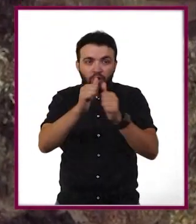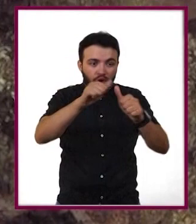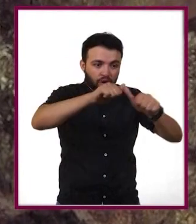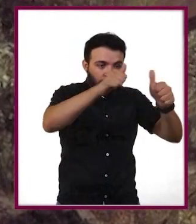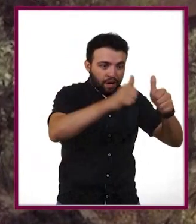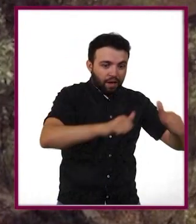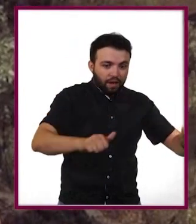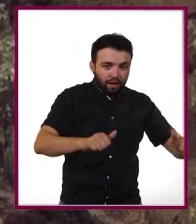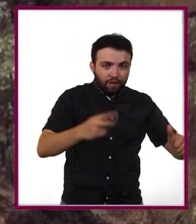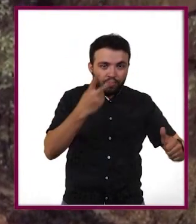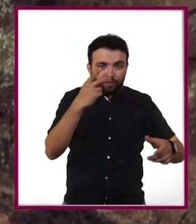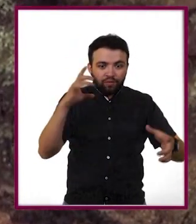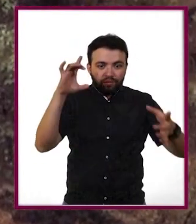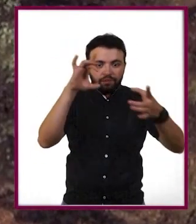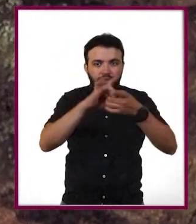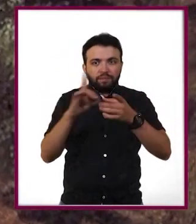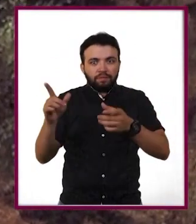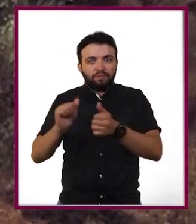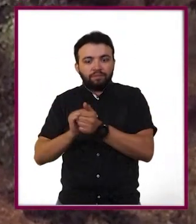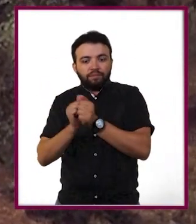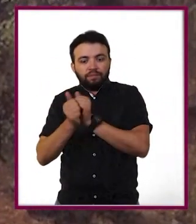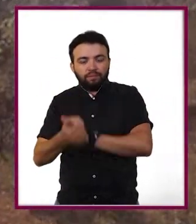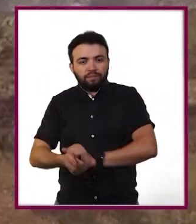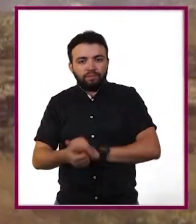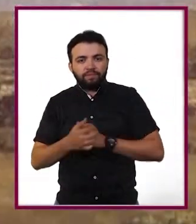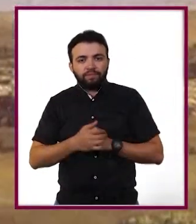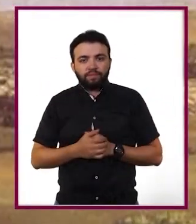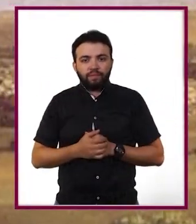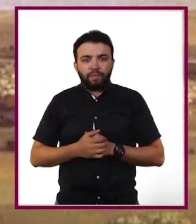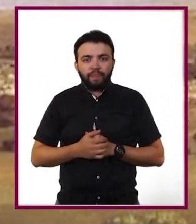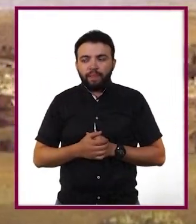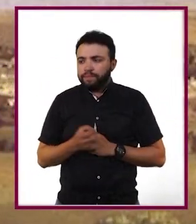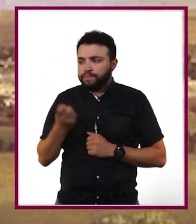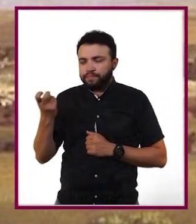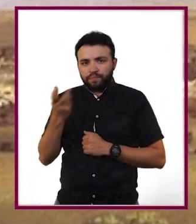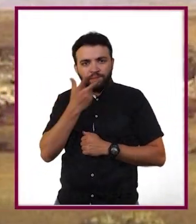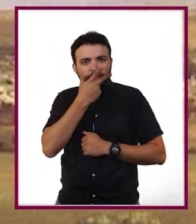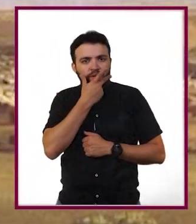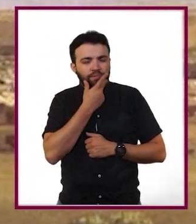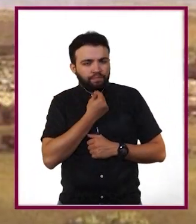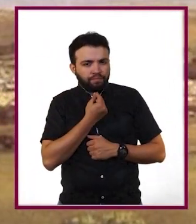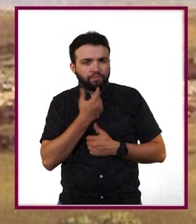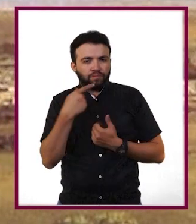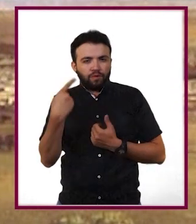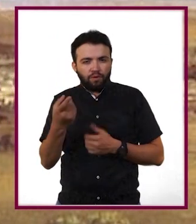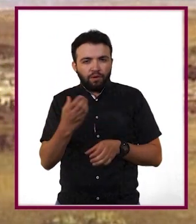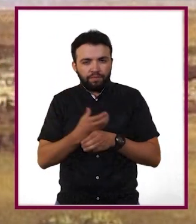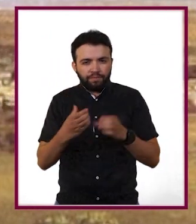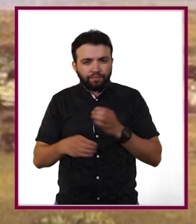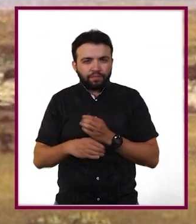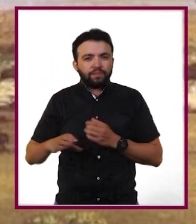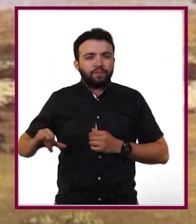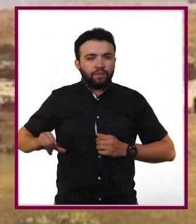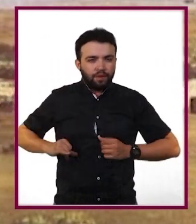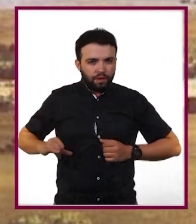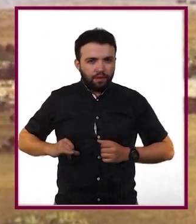mezcla conocimientos de ciencia en su pintura. Pero además hay algo muy